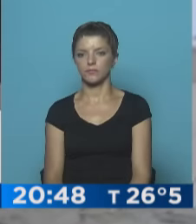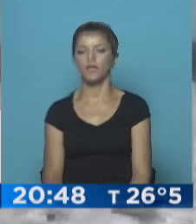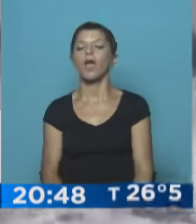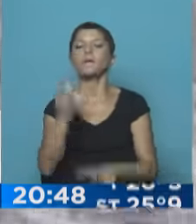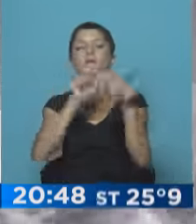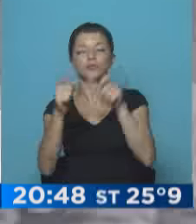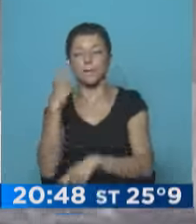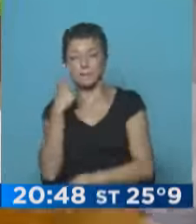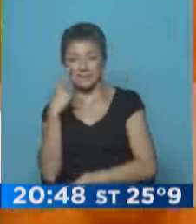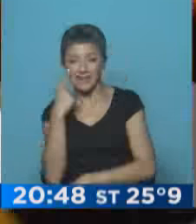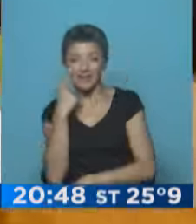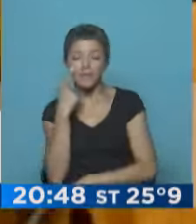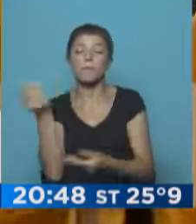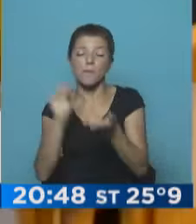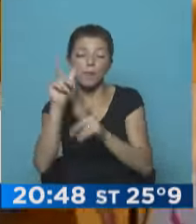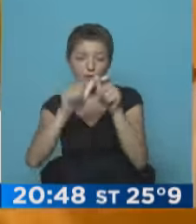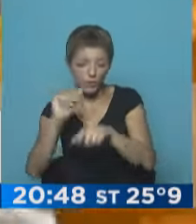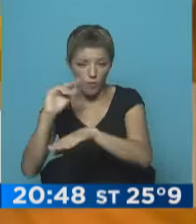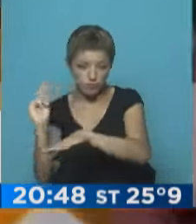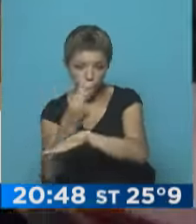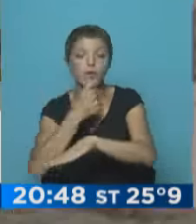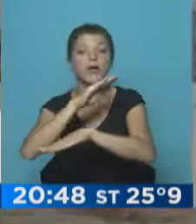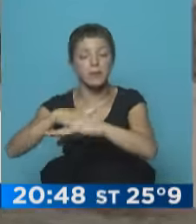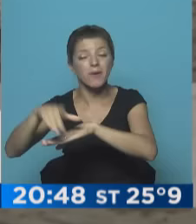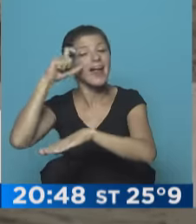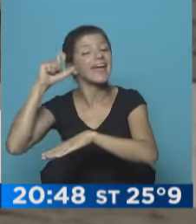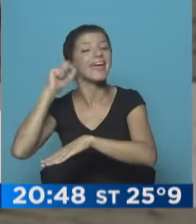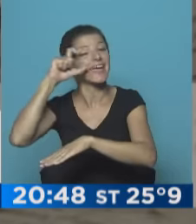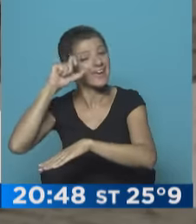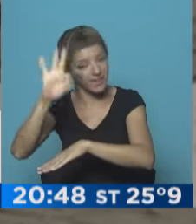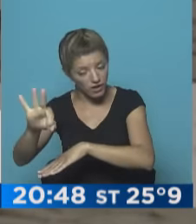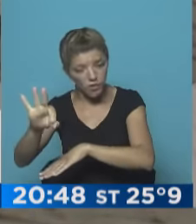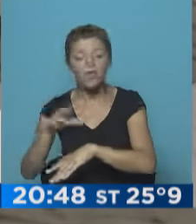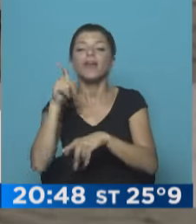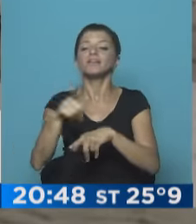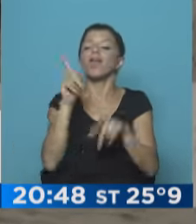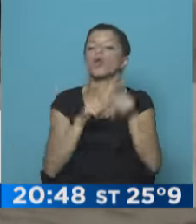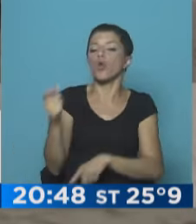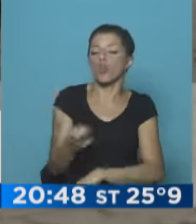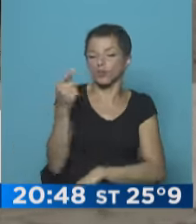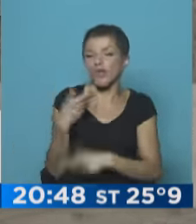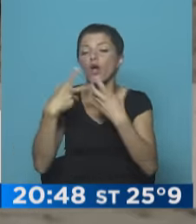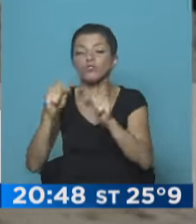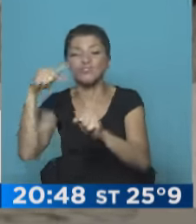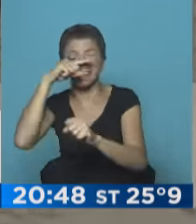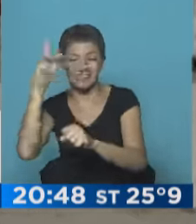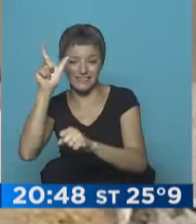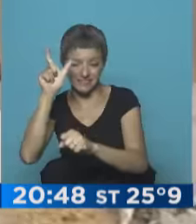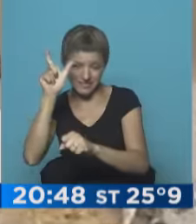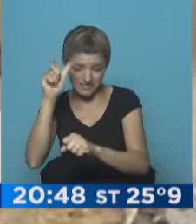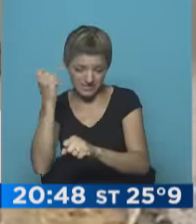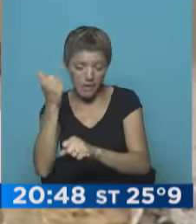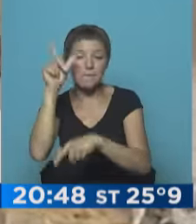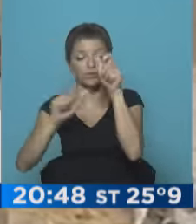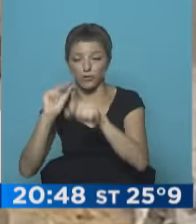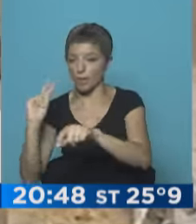Refugiados. Más muertes en el Egeo. Autoridades turcas hallaron los cuerpos de 36 personas que intentaron cruzar el